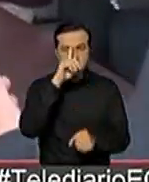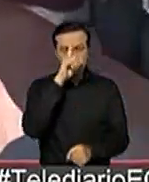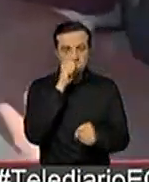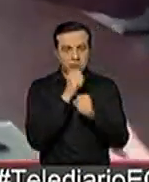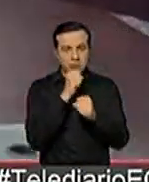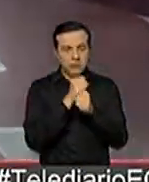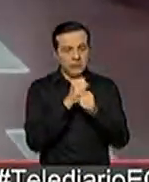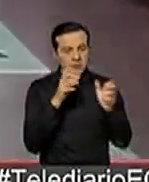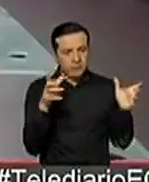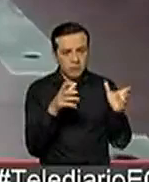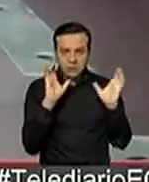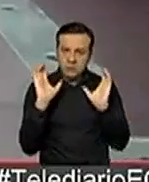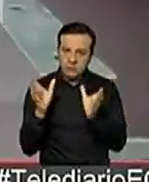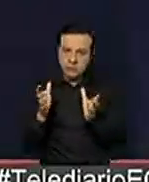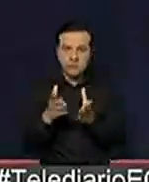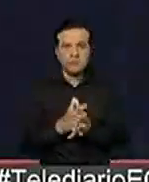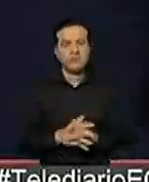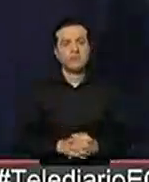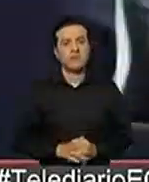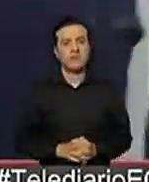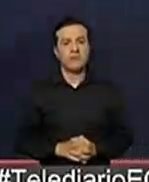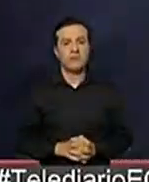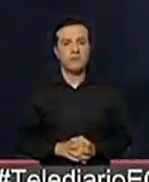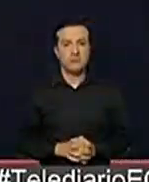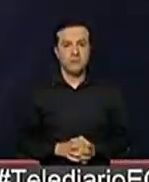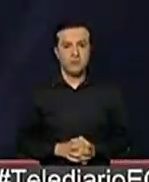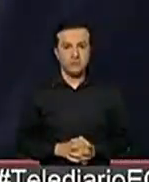de la Contraloría.